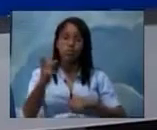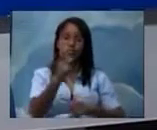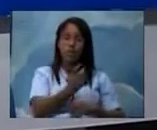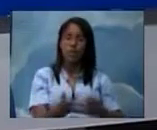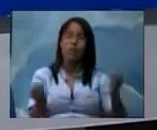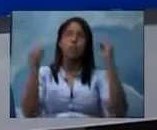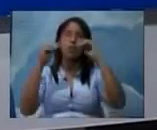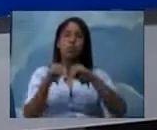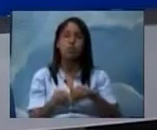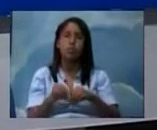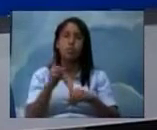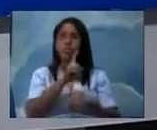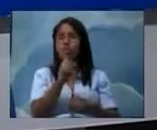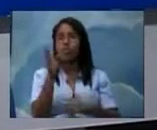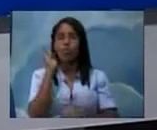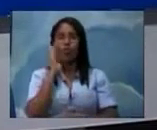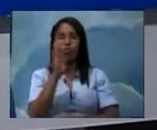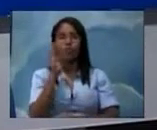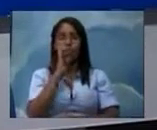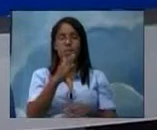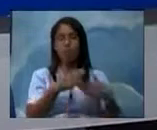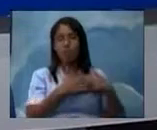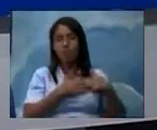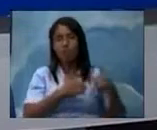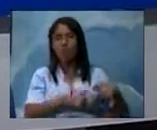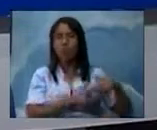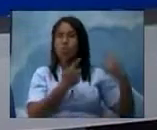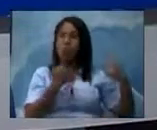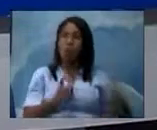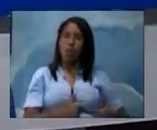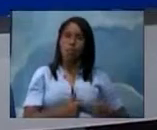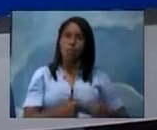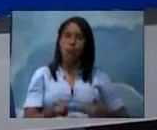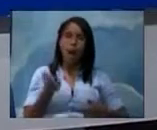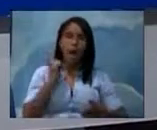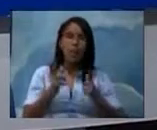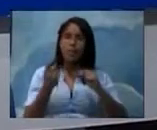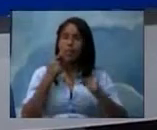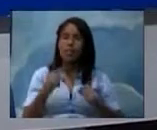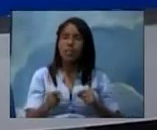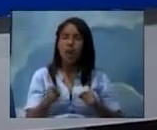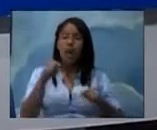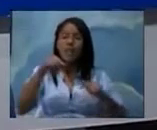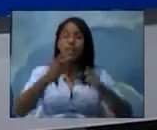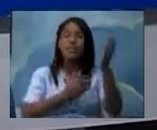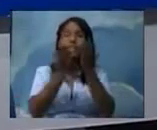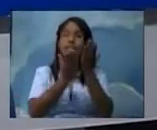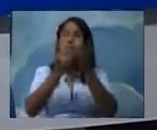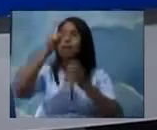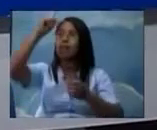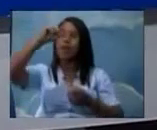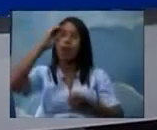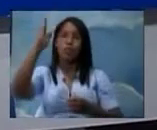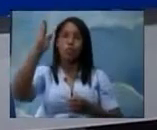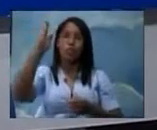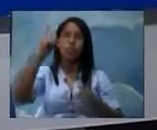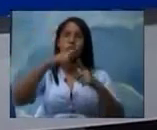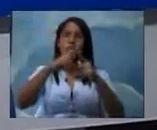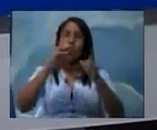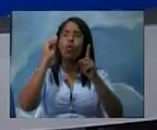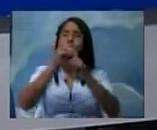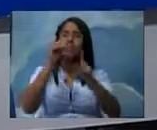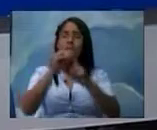que propuso no contaminarse. Hubo alguien que dijo, aquí hay que servirle a Dios. Los